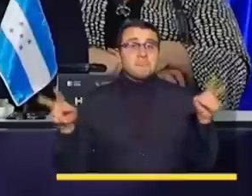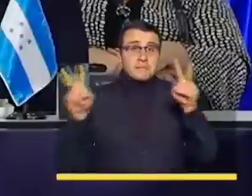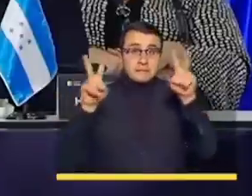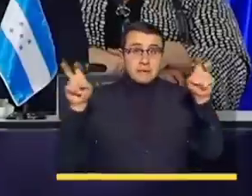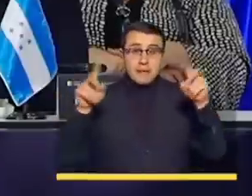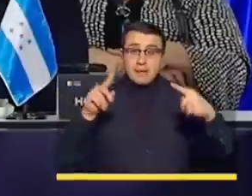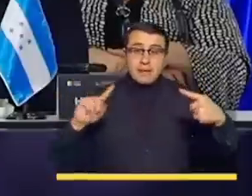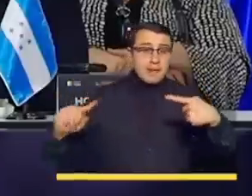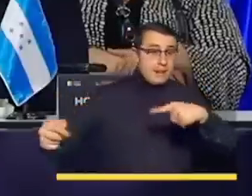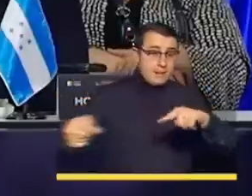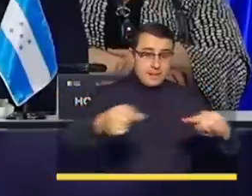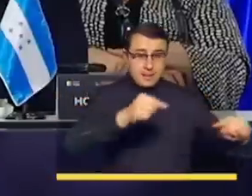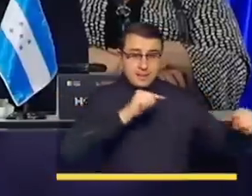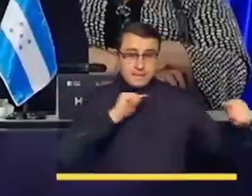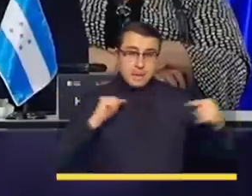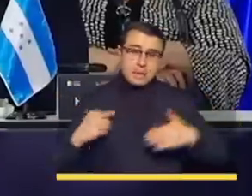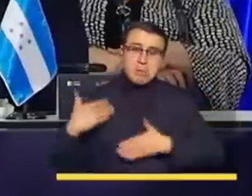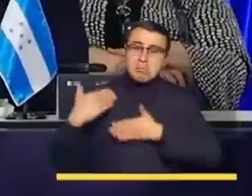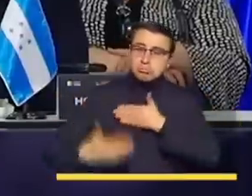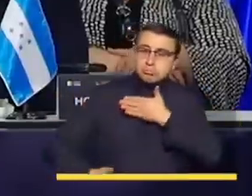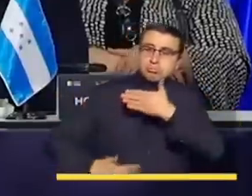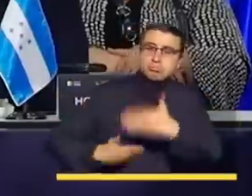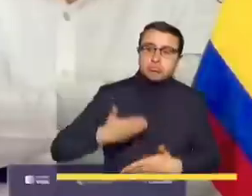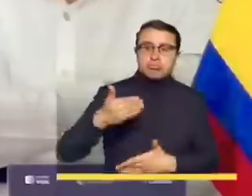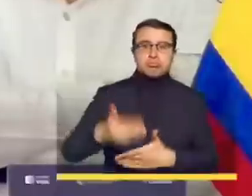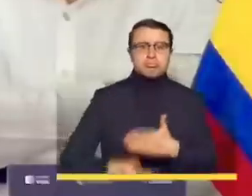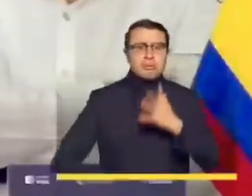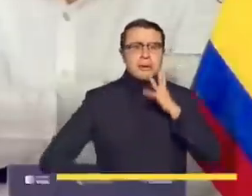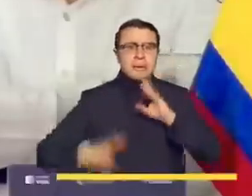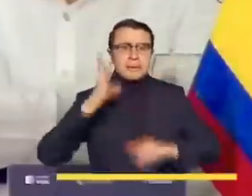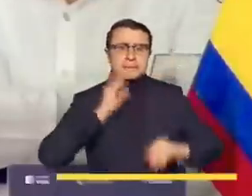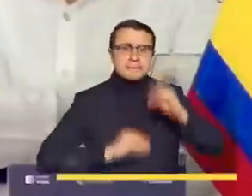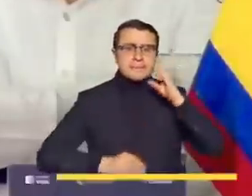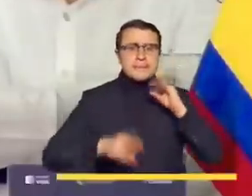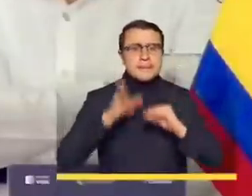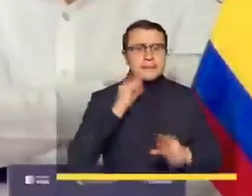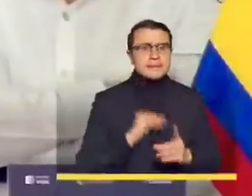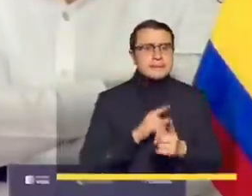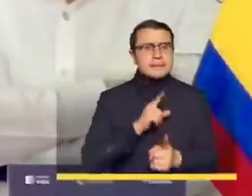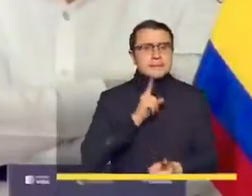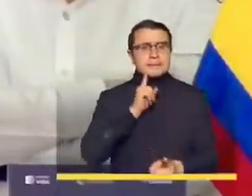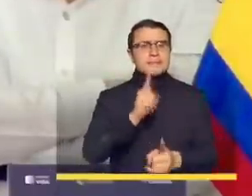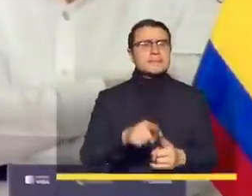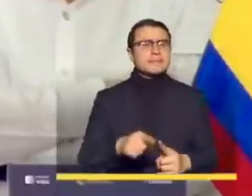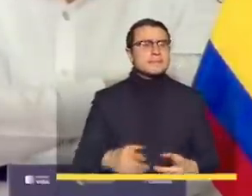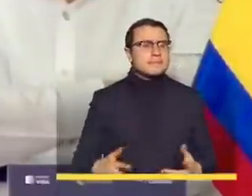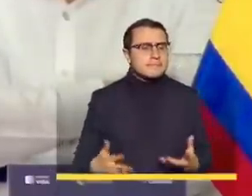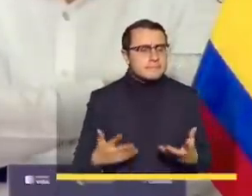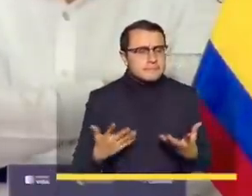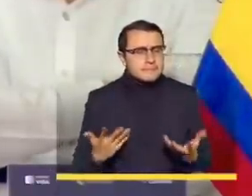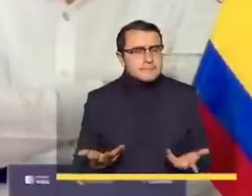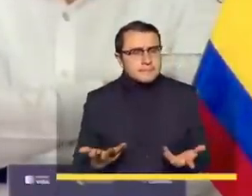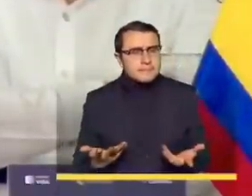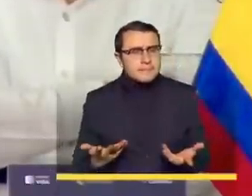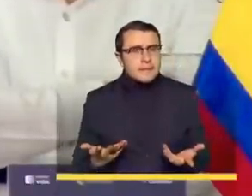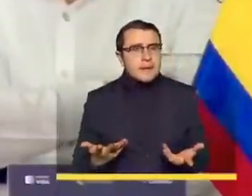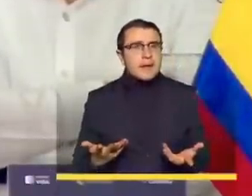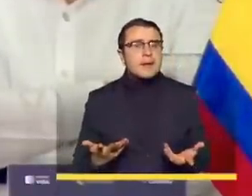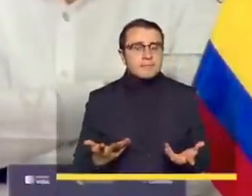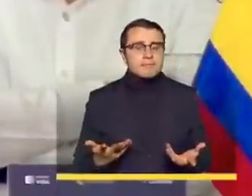un debate, un proceso, unas experiencias en camino, pero hay que admitir